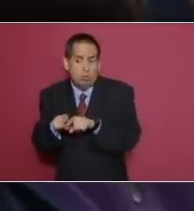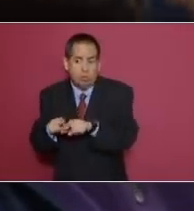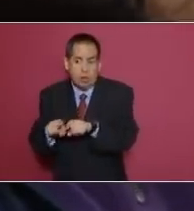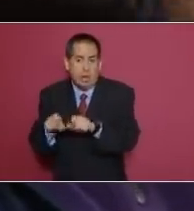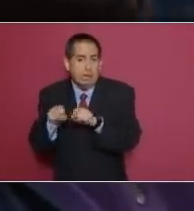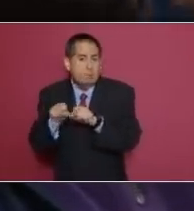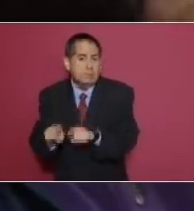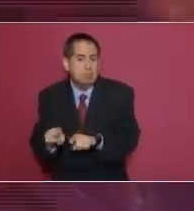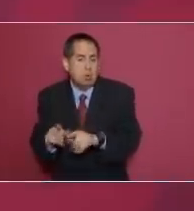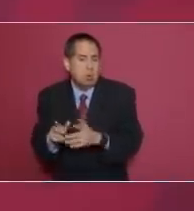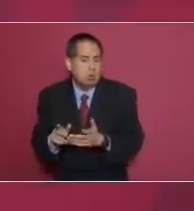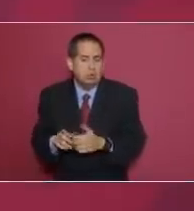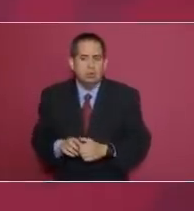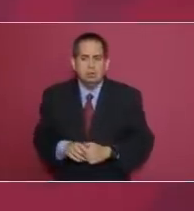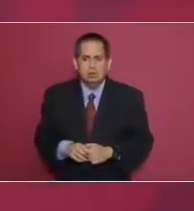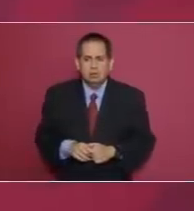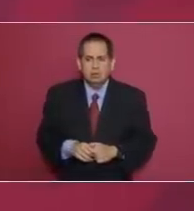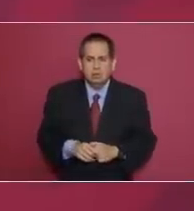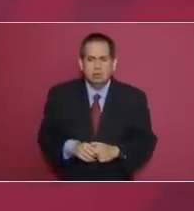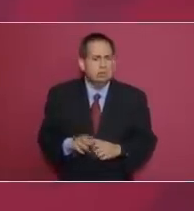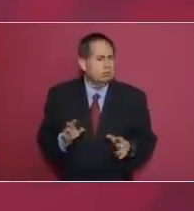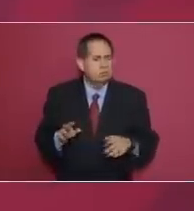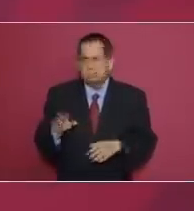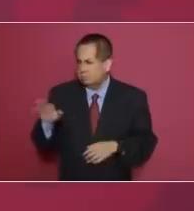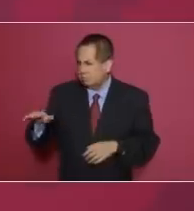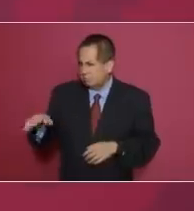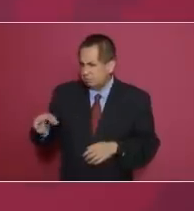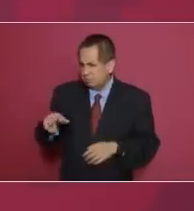teniendo esas dos funciones. Sí,